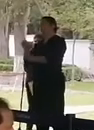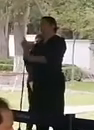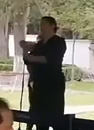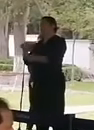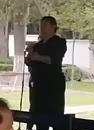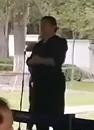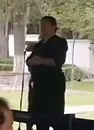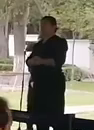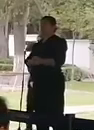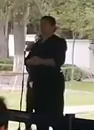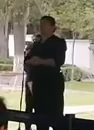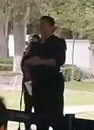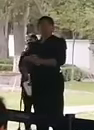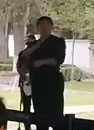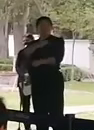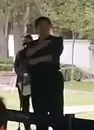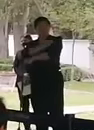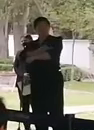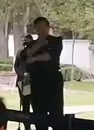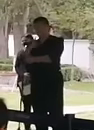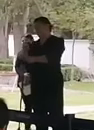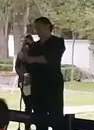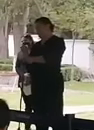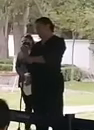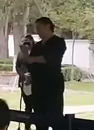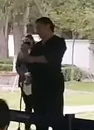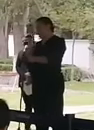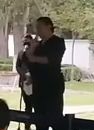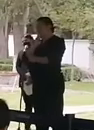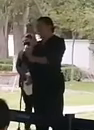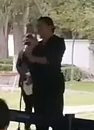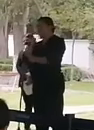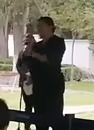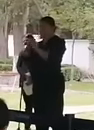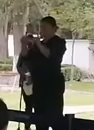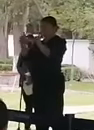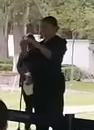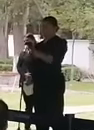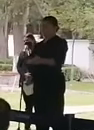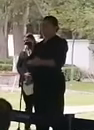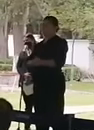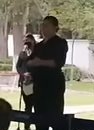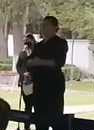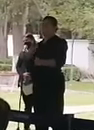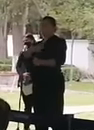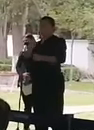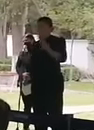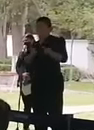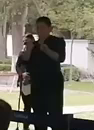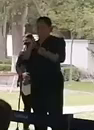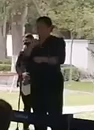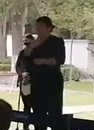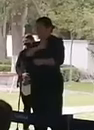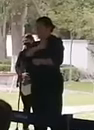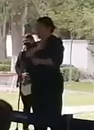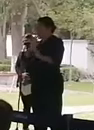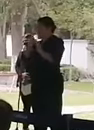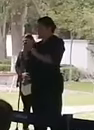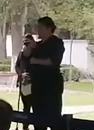Buenas tardes, señor Salazar. Pablo Morales, del diario La Noticia de Tlaxcala. Preguntarle, en esa buena fe que tiene el